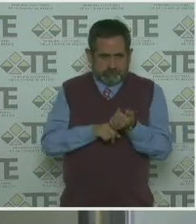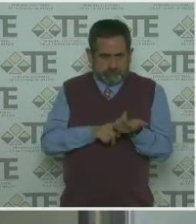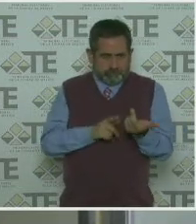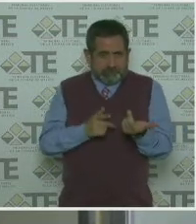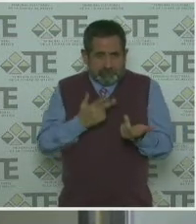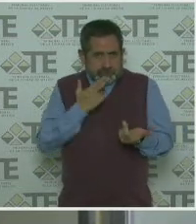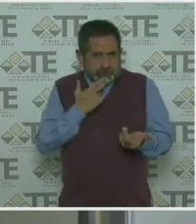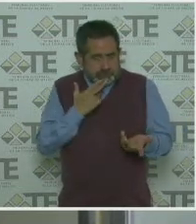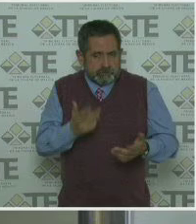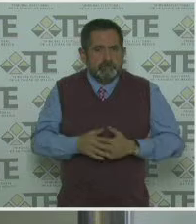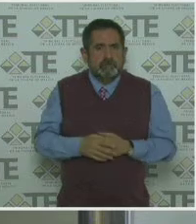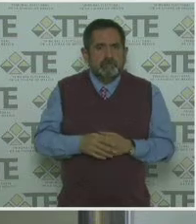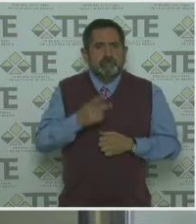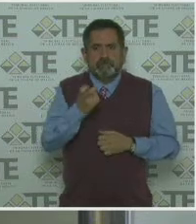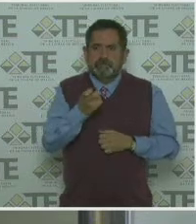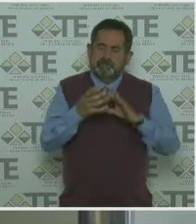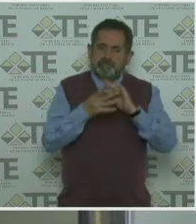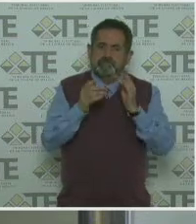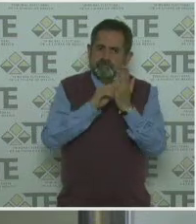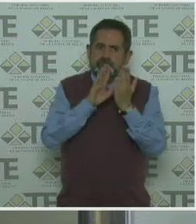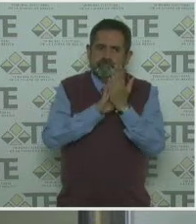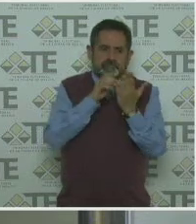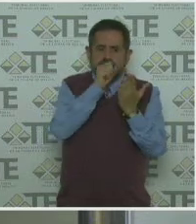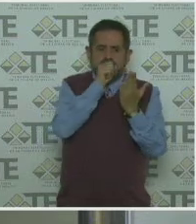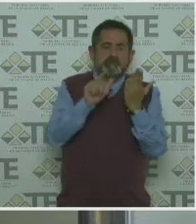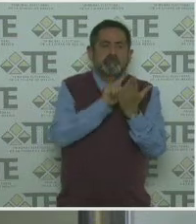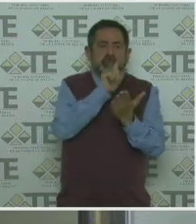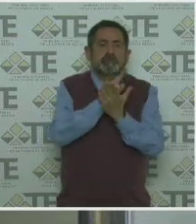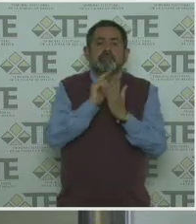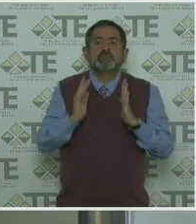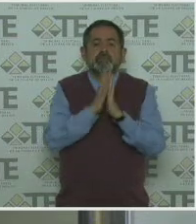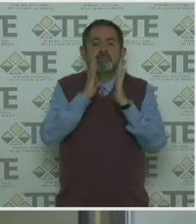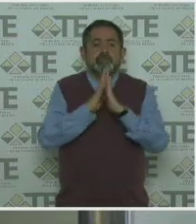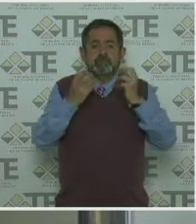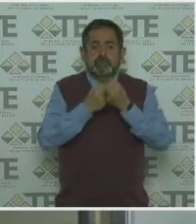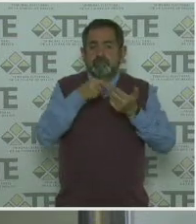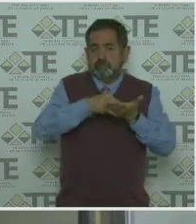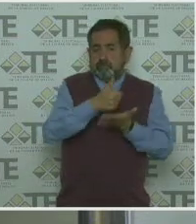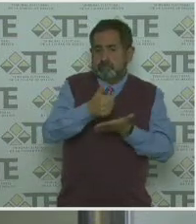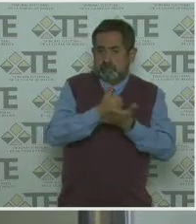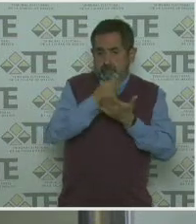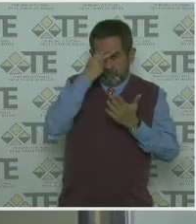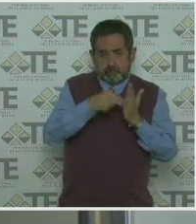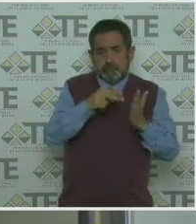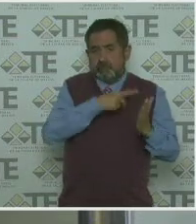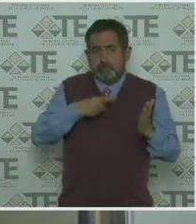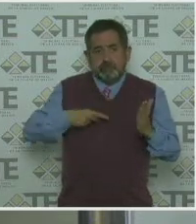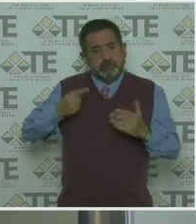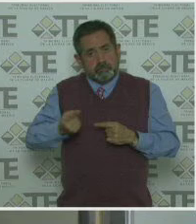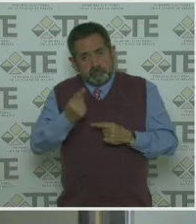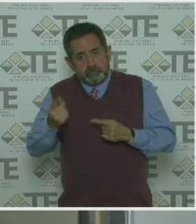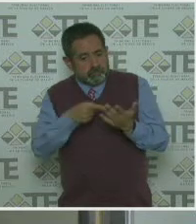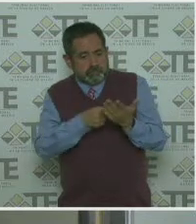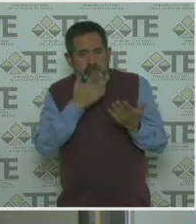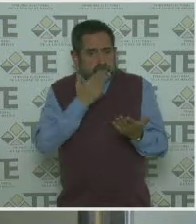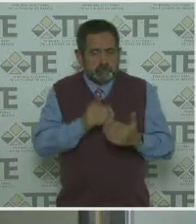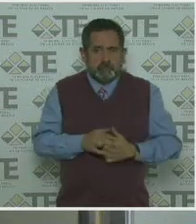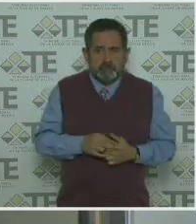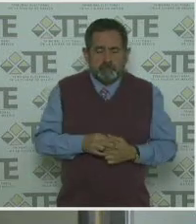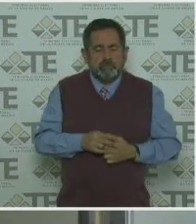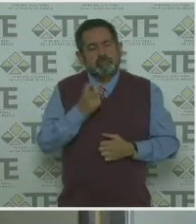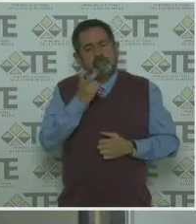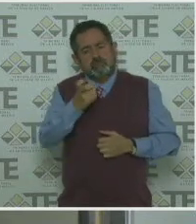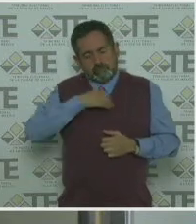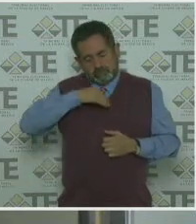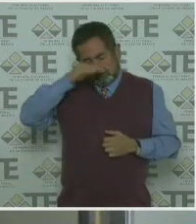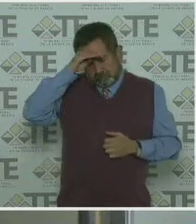pretende implementar, tal como lo exige la Ley de Participación Ciudadana de la Ciudad de México. De ahí que en la consulta se